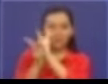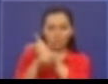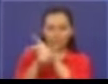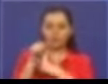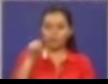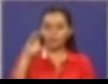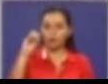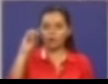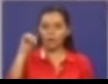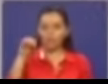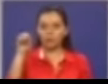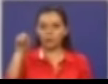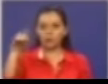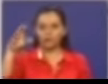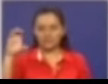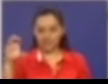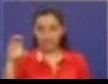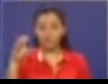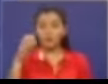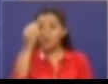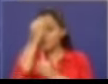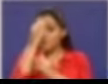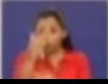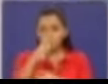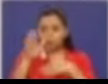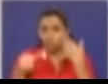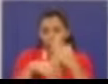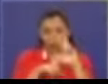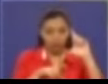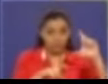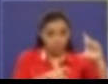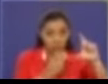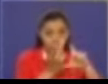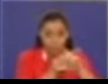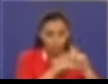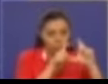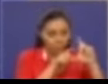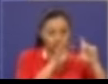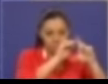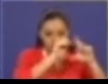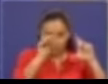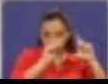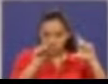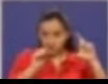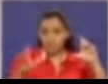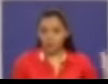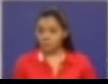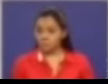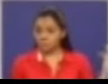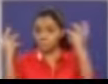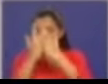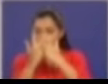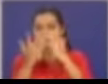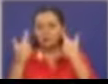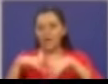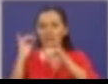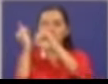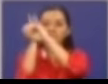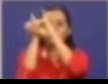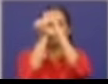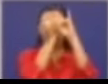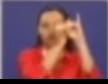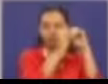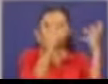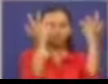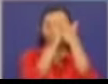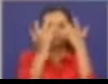www.alertaproductos.gov.es. Llena la información del producto del que quieres alertar a otros ciudadanos. Luego, las entidades de control tomarán las